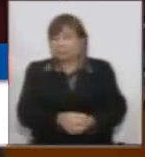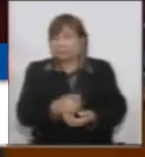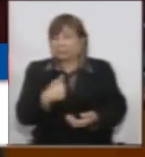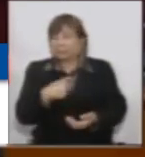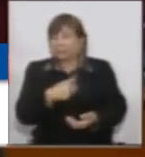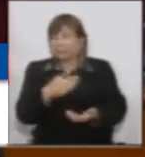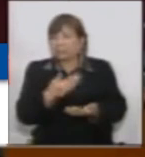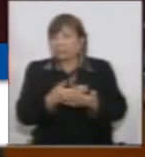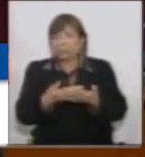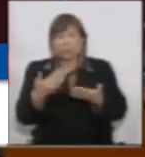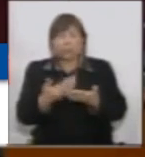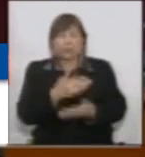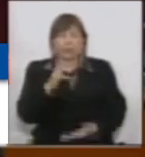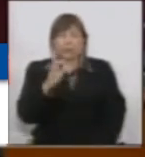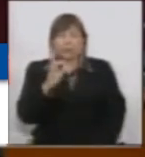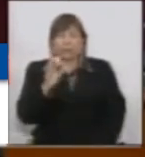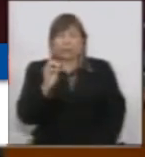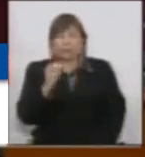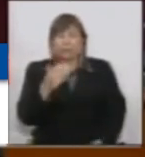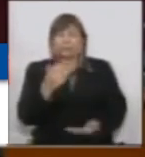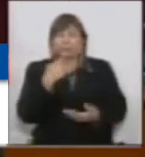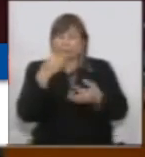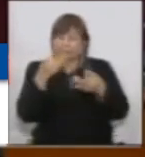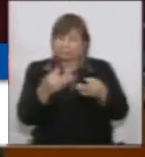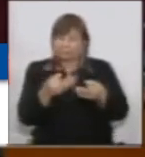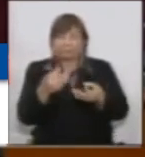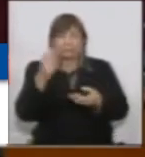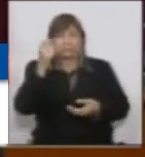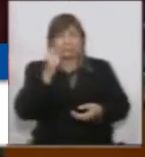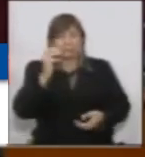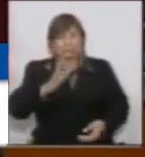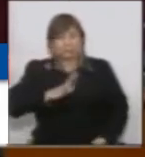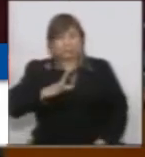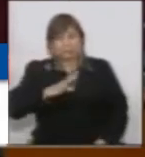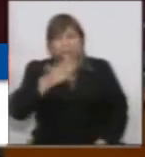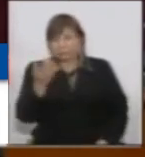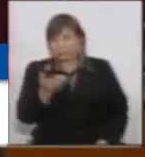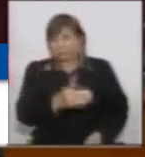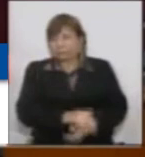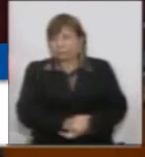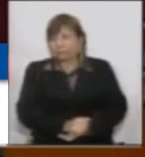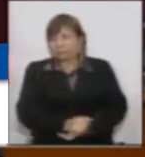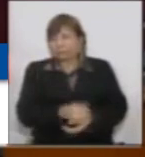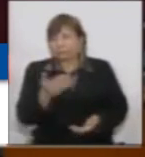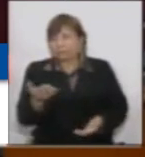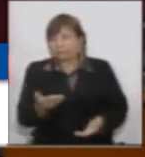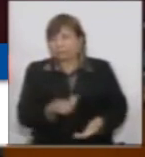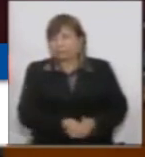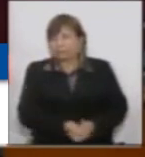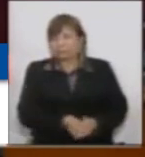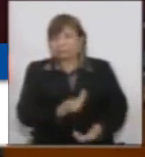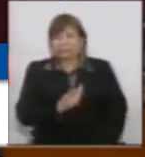Necesitamos una reforma nueva que realmente asegure una jubilación digna para ellos. Señor presidente,